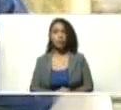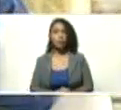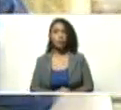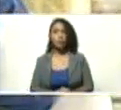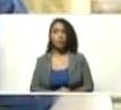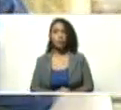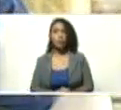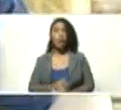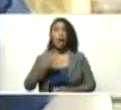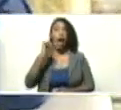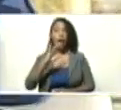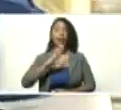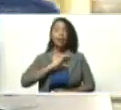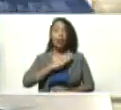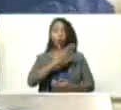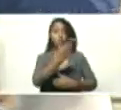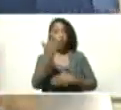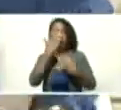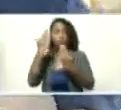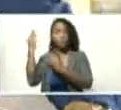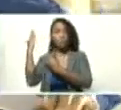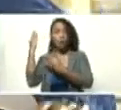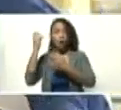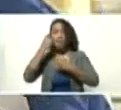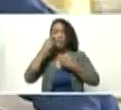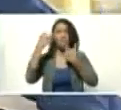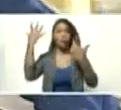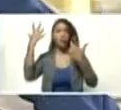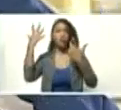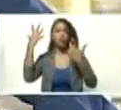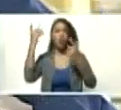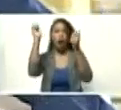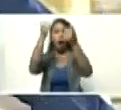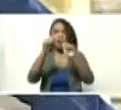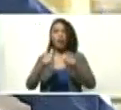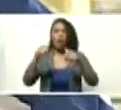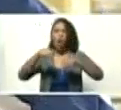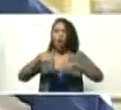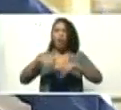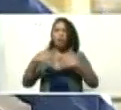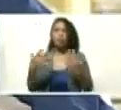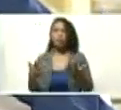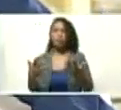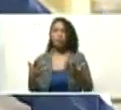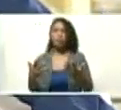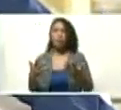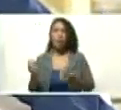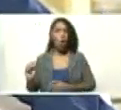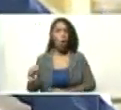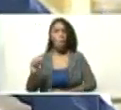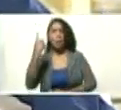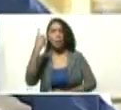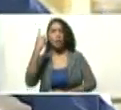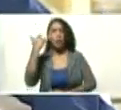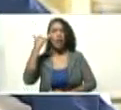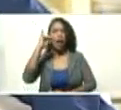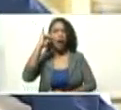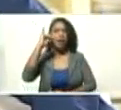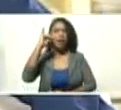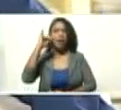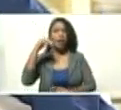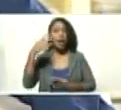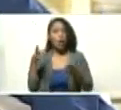Hay que tener, fíjense ustedes, los artistas famosos. Hoy por hoy, lo primero que tienen es